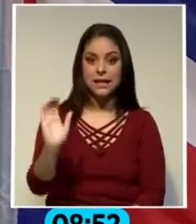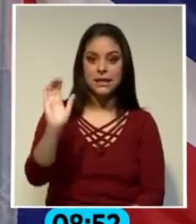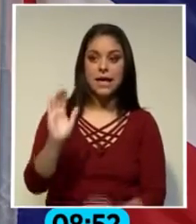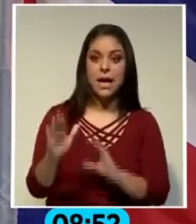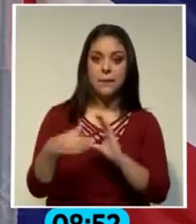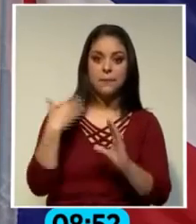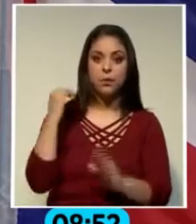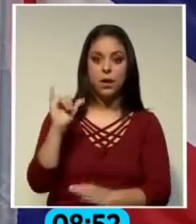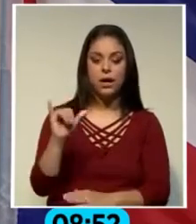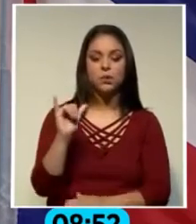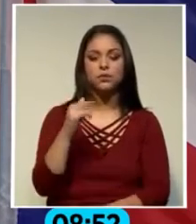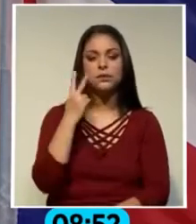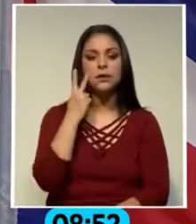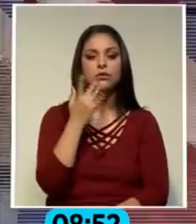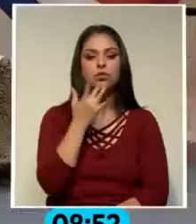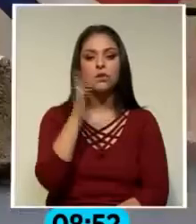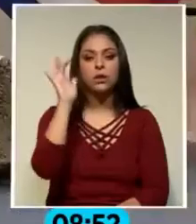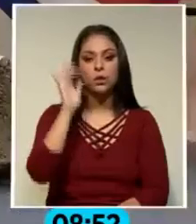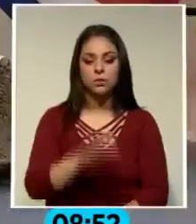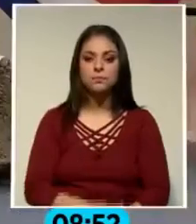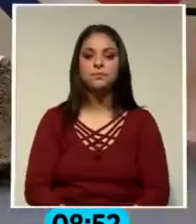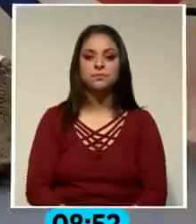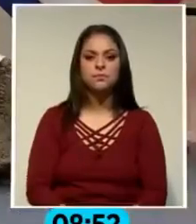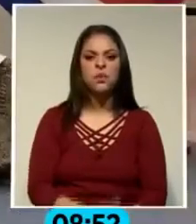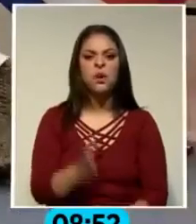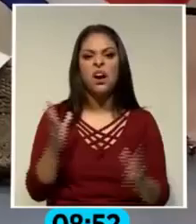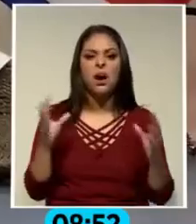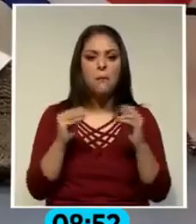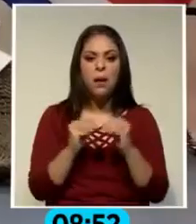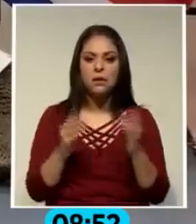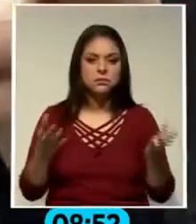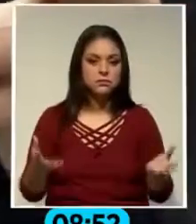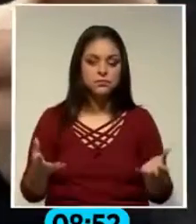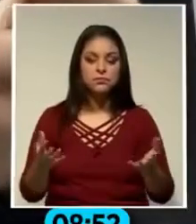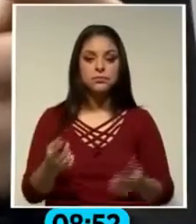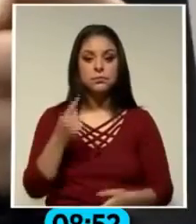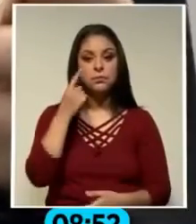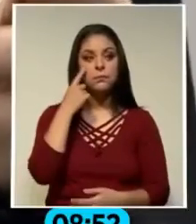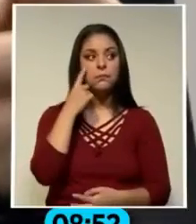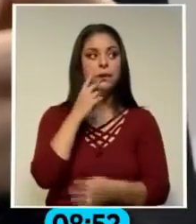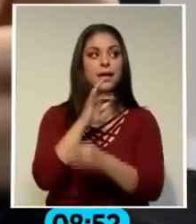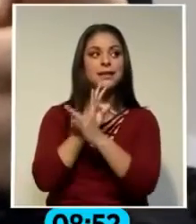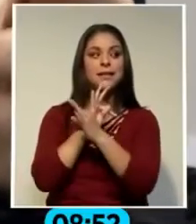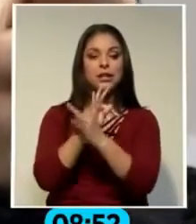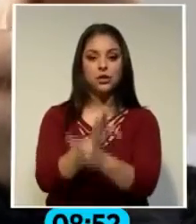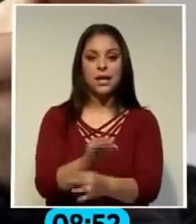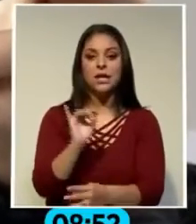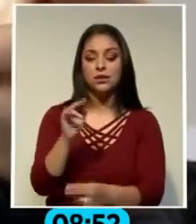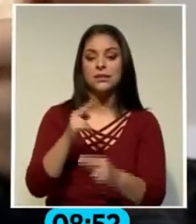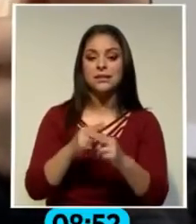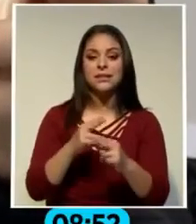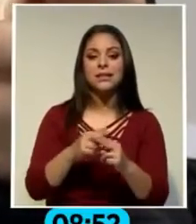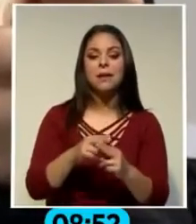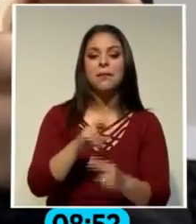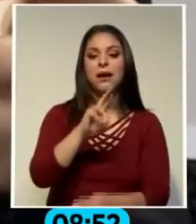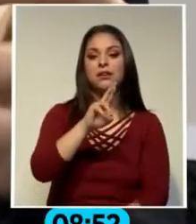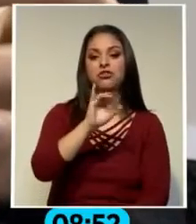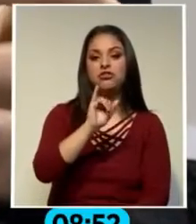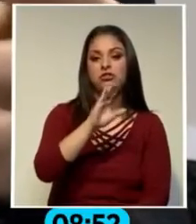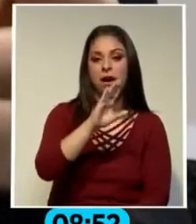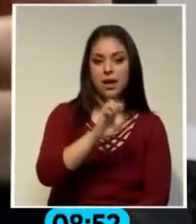porque se veía delicioso. Pero tenemos más. ¿Qué más tengo por aquí? Ese que es muy, muy tradicional, niña Wayne, que es el famoso rice and beans,